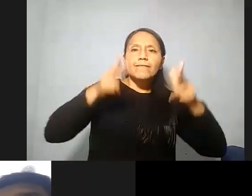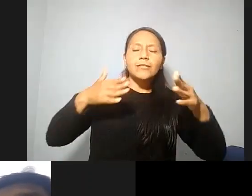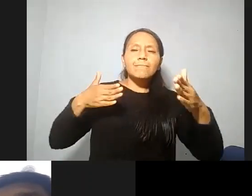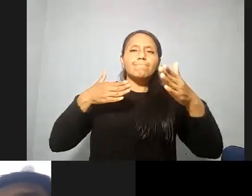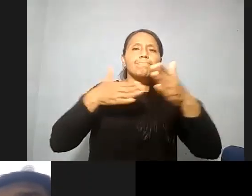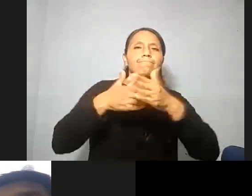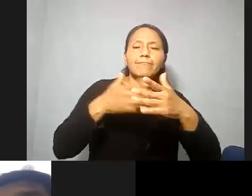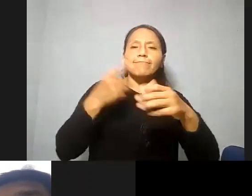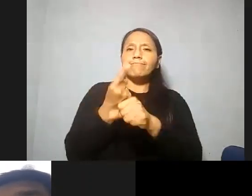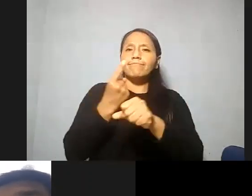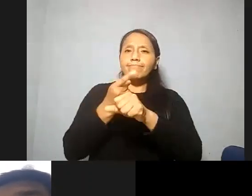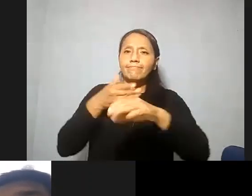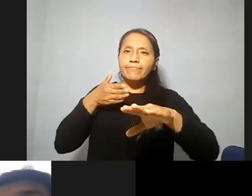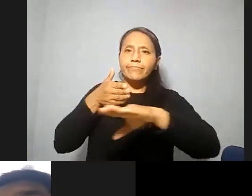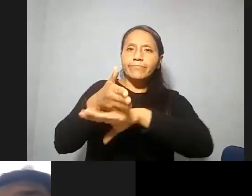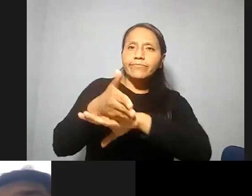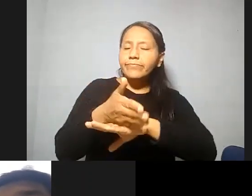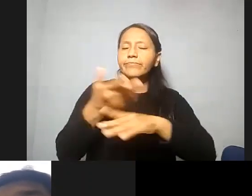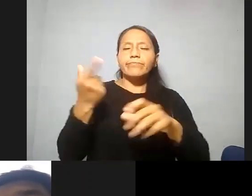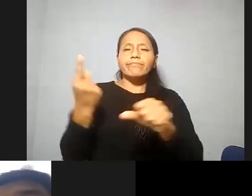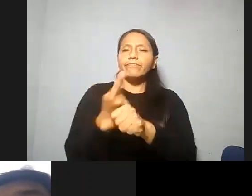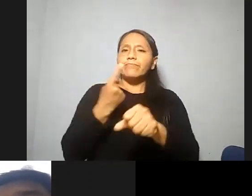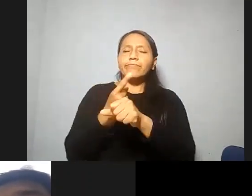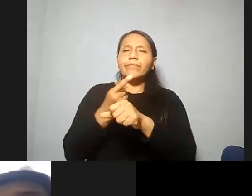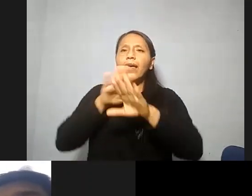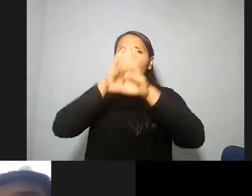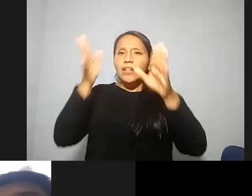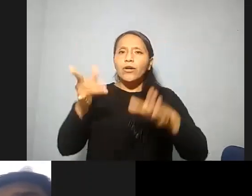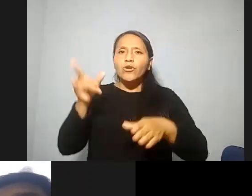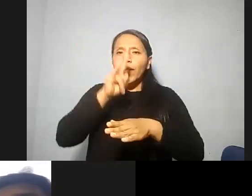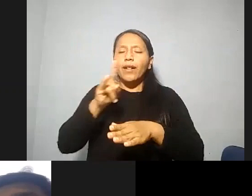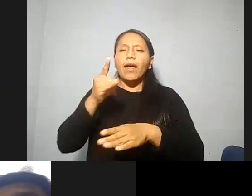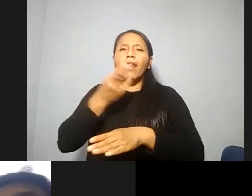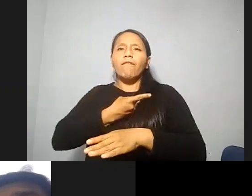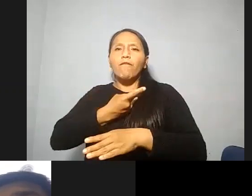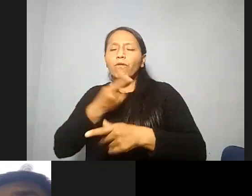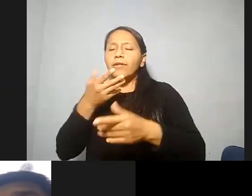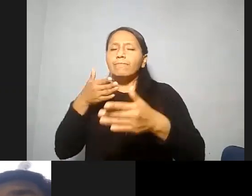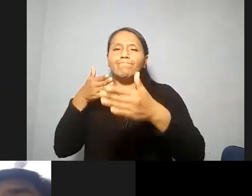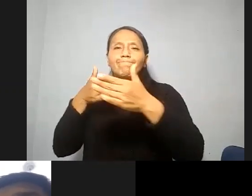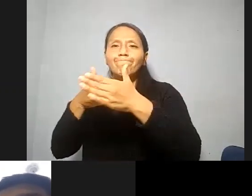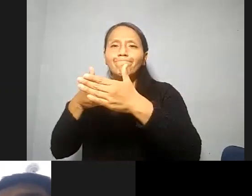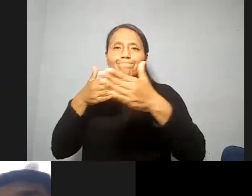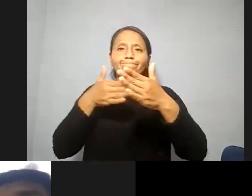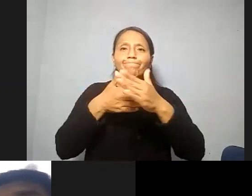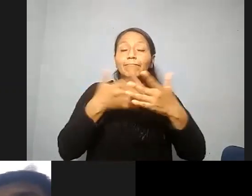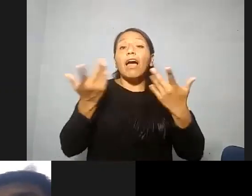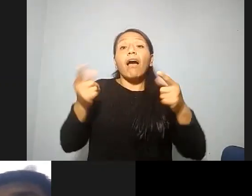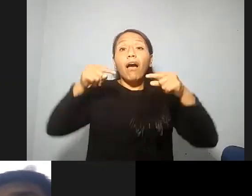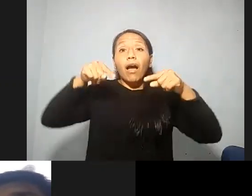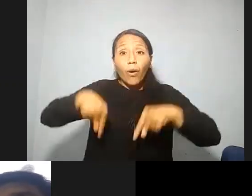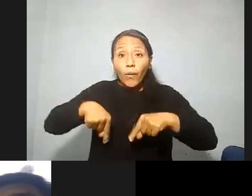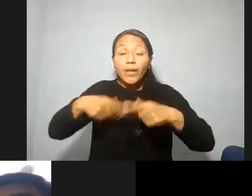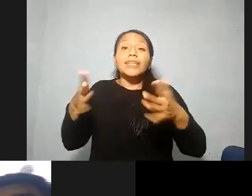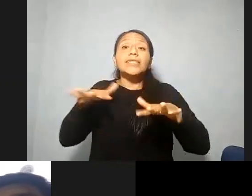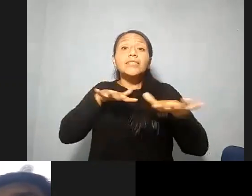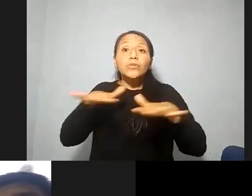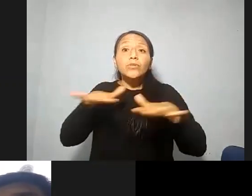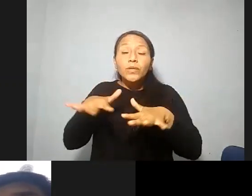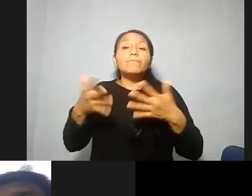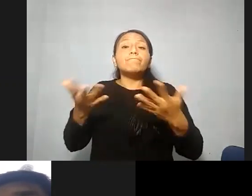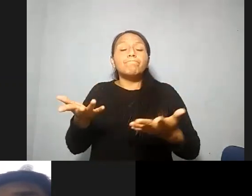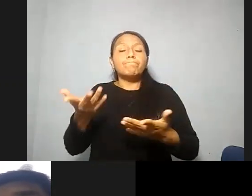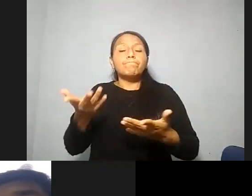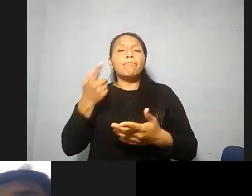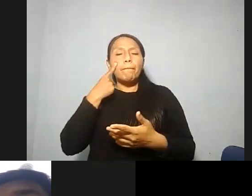ingresar a las universidades, a las facultades. Y bueno, y ahora en esta situación, bueno, nos pudimos ir